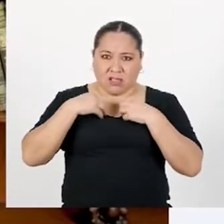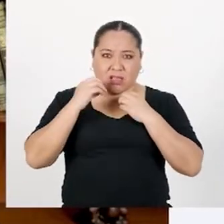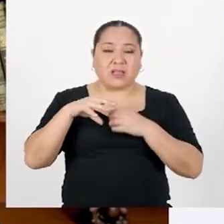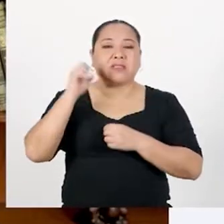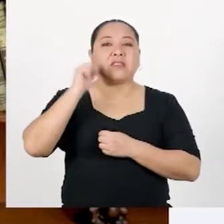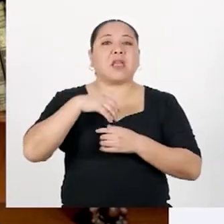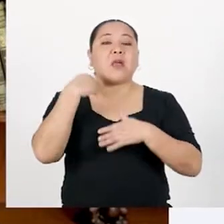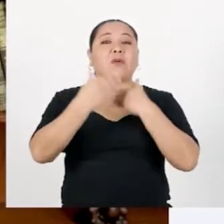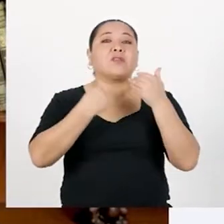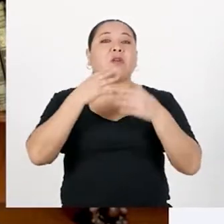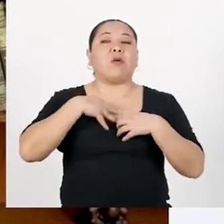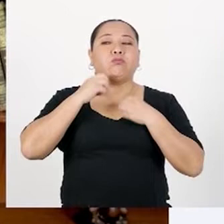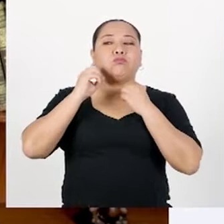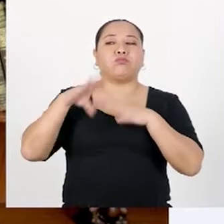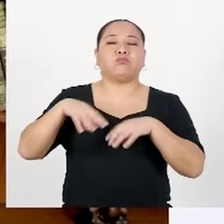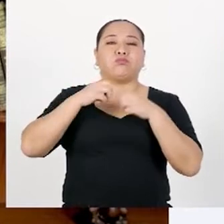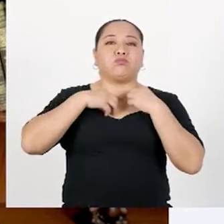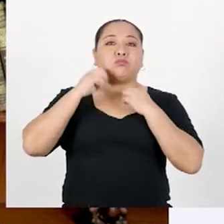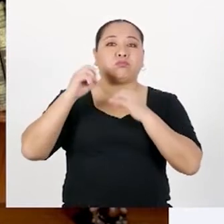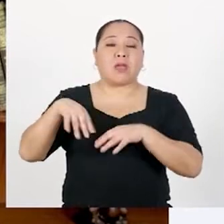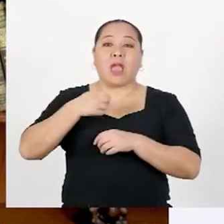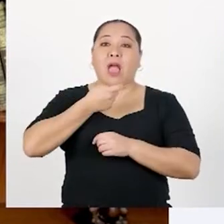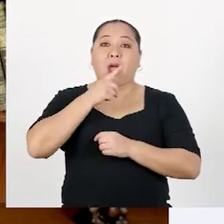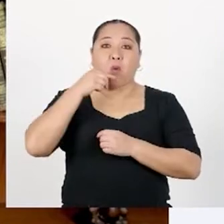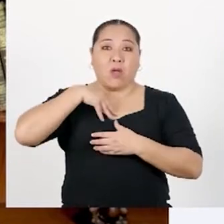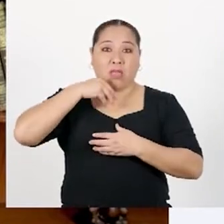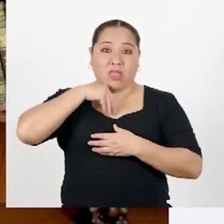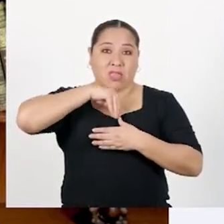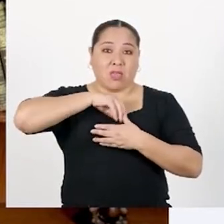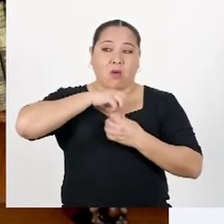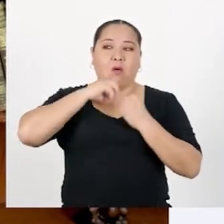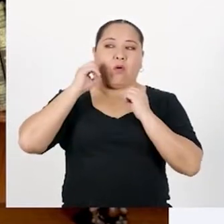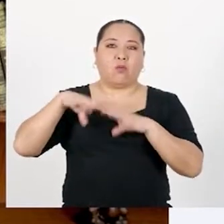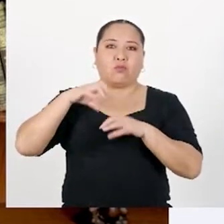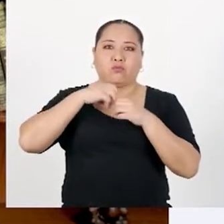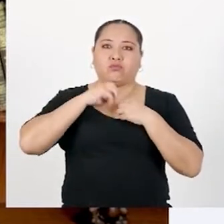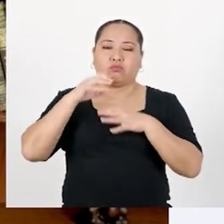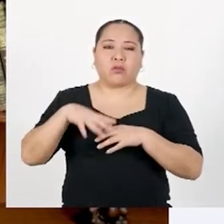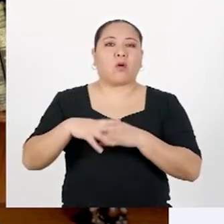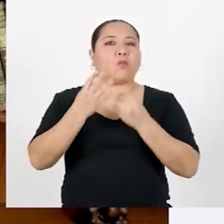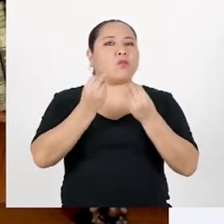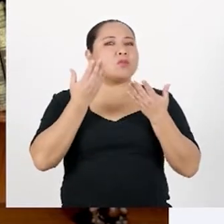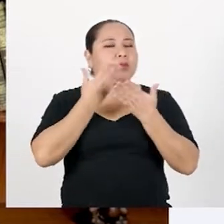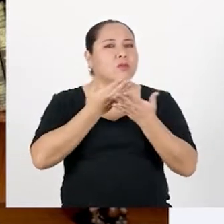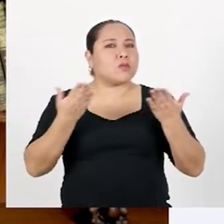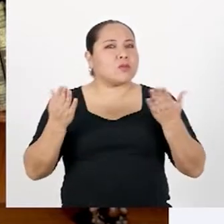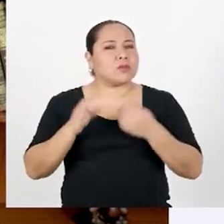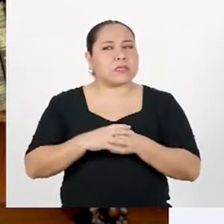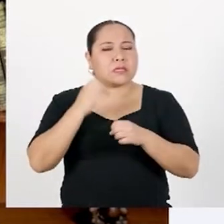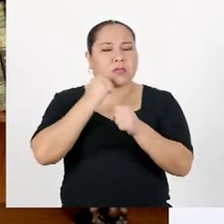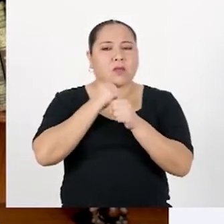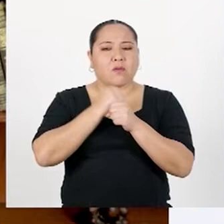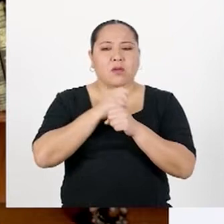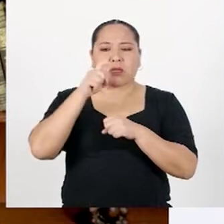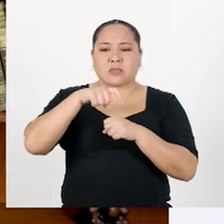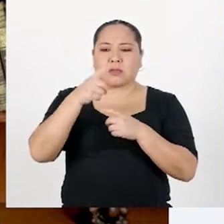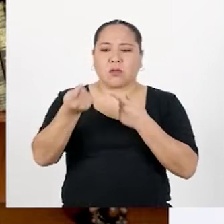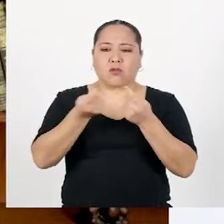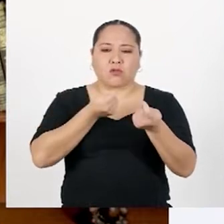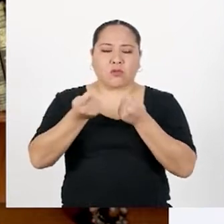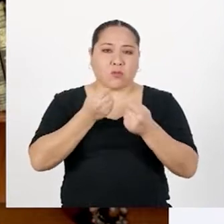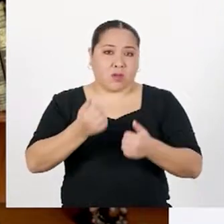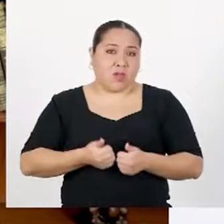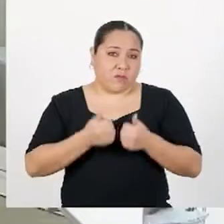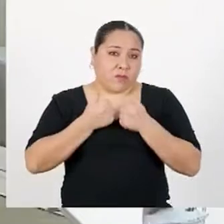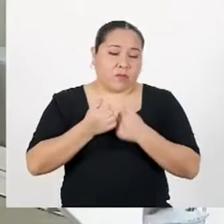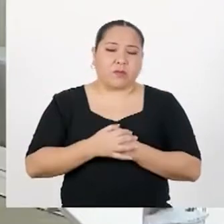los desechos y excesos de agua del organismo. Son muchos los aspectos y funciones que deben regularse